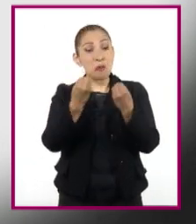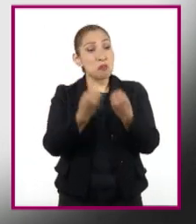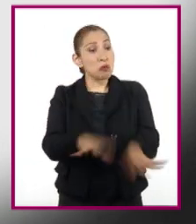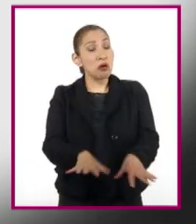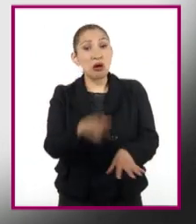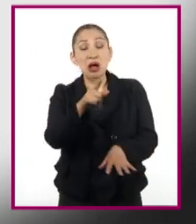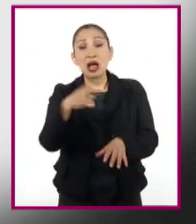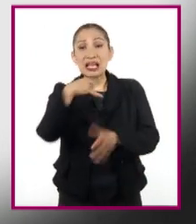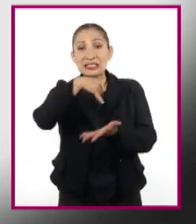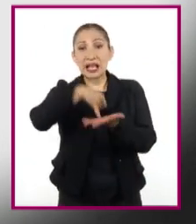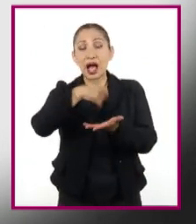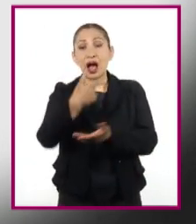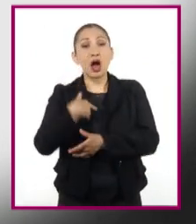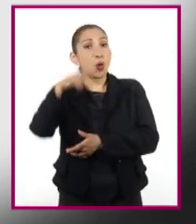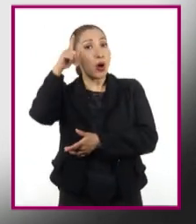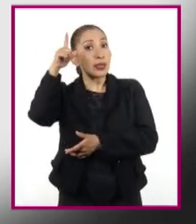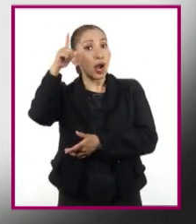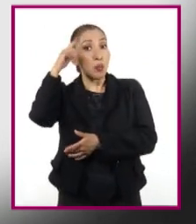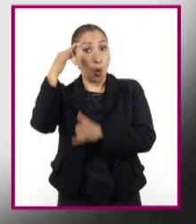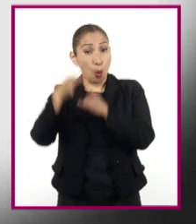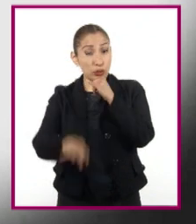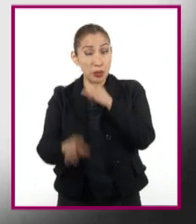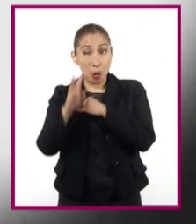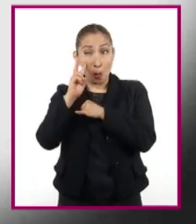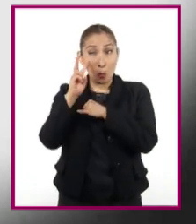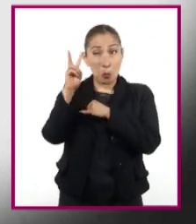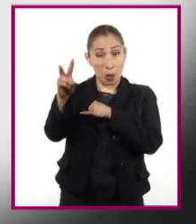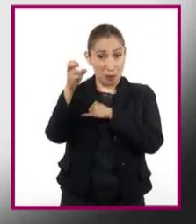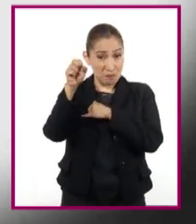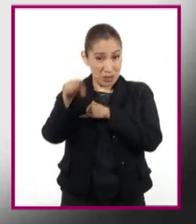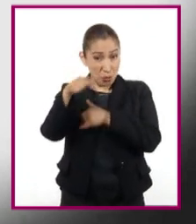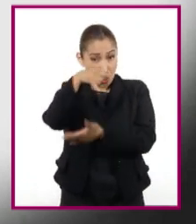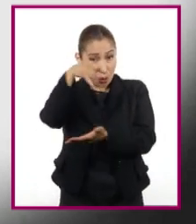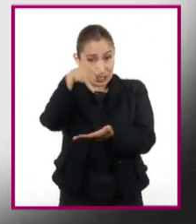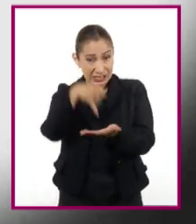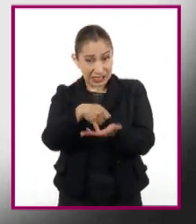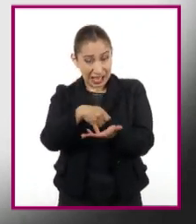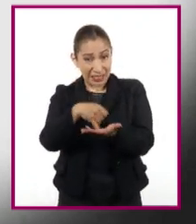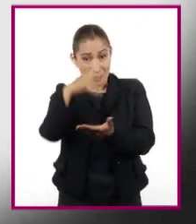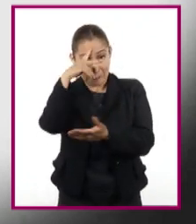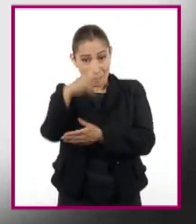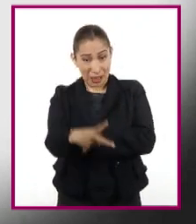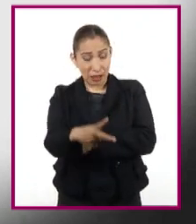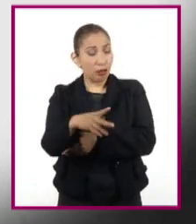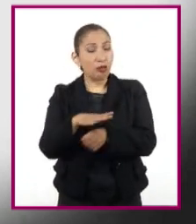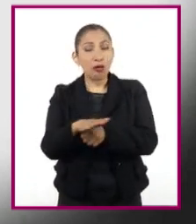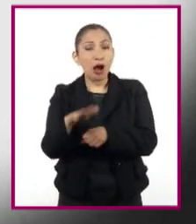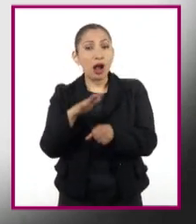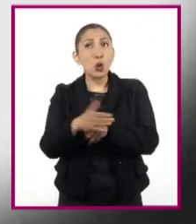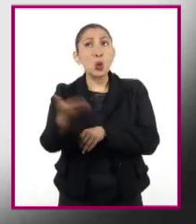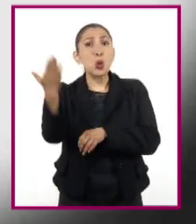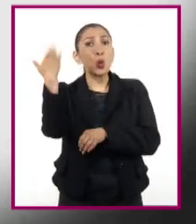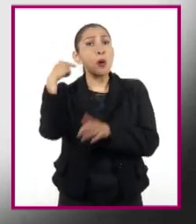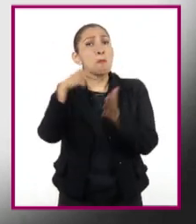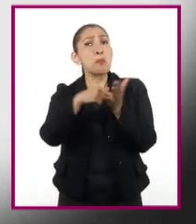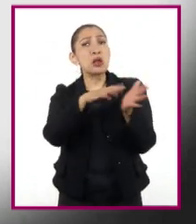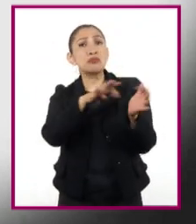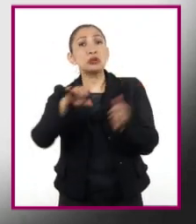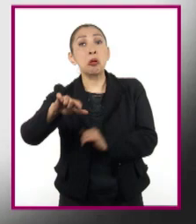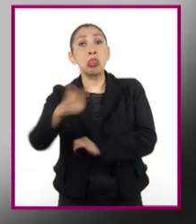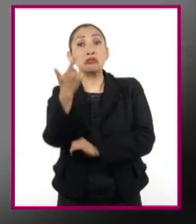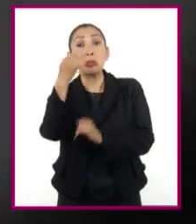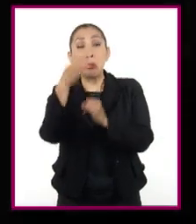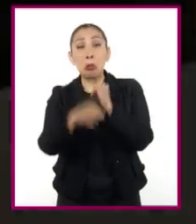Guadalupe. El último registro de un ejemplar visto en esa isla del Pacífico mexicano data de